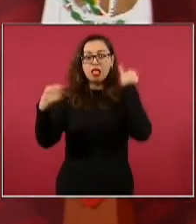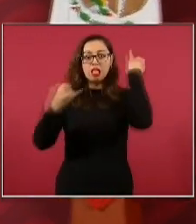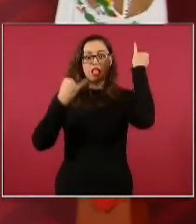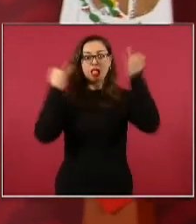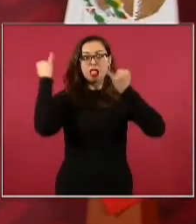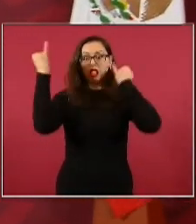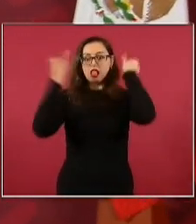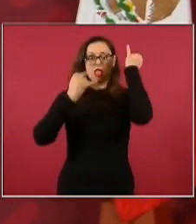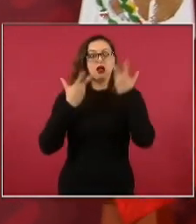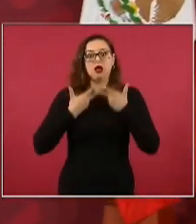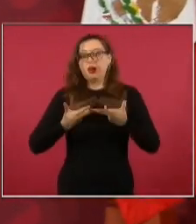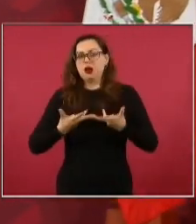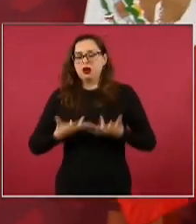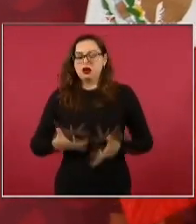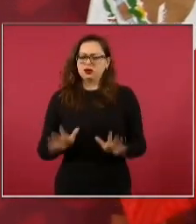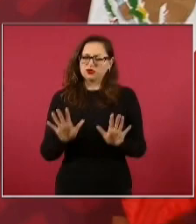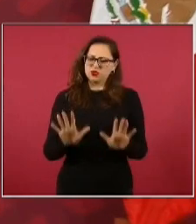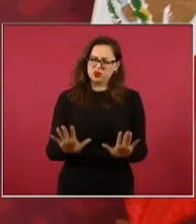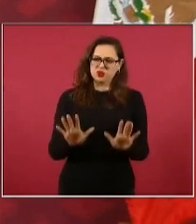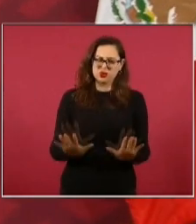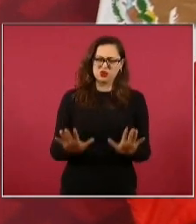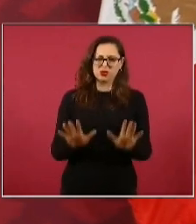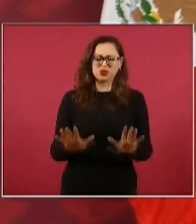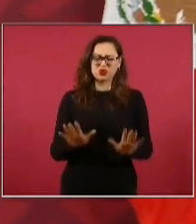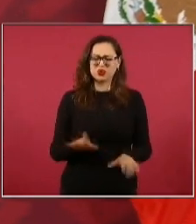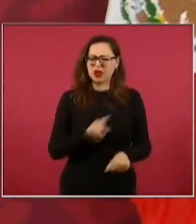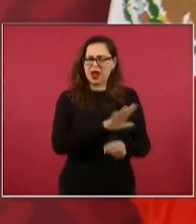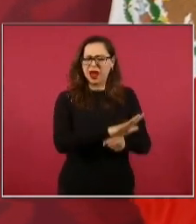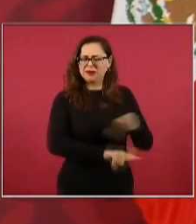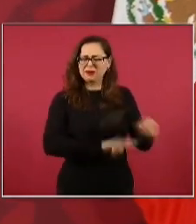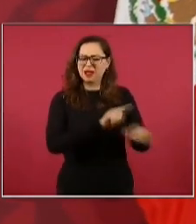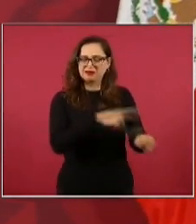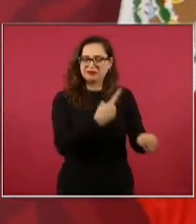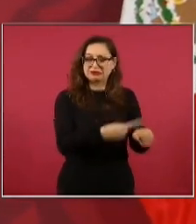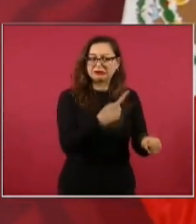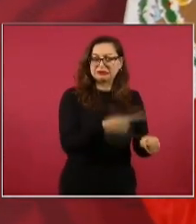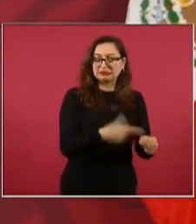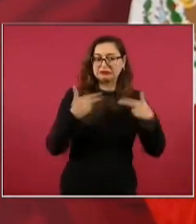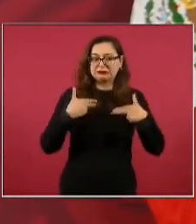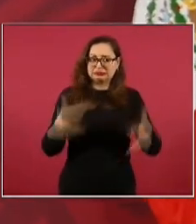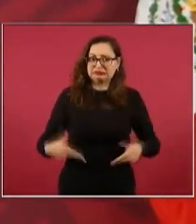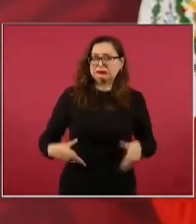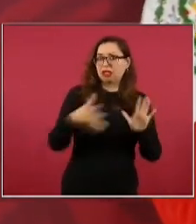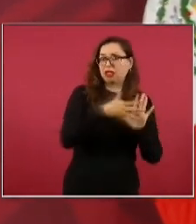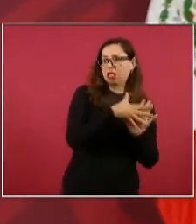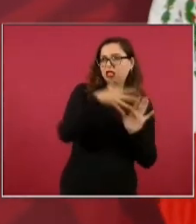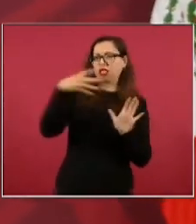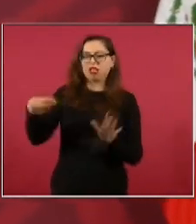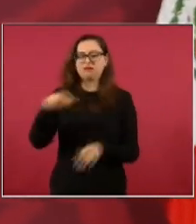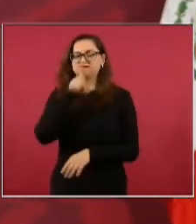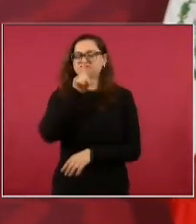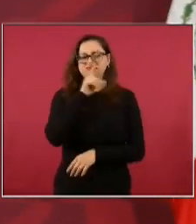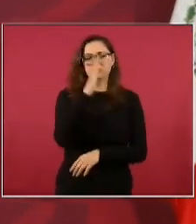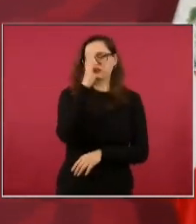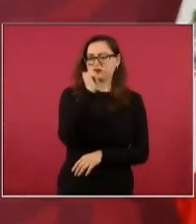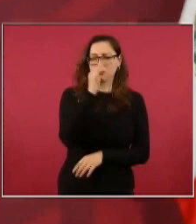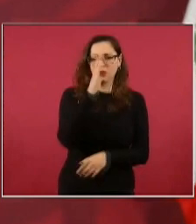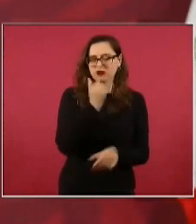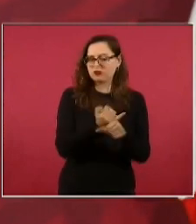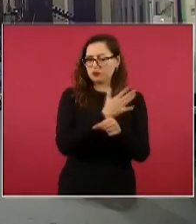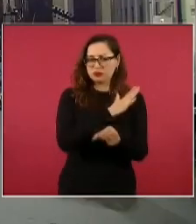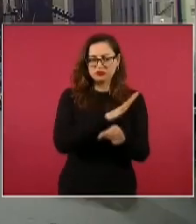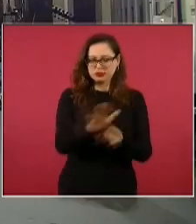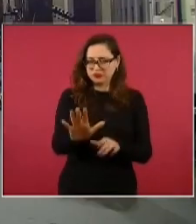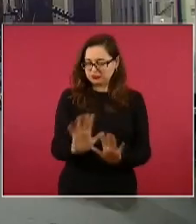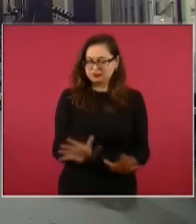de gallina principalmente que se han detectado ya con la gripe aviar. El último caso ocurrió en Jalisco, que ya estamos hablando